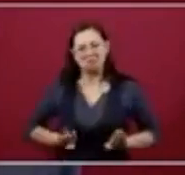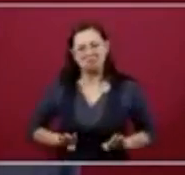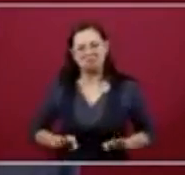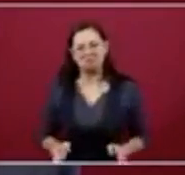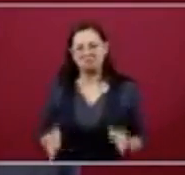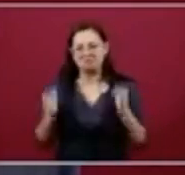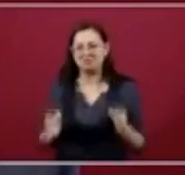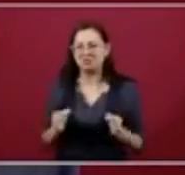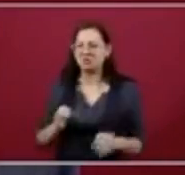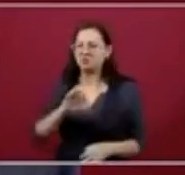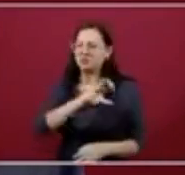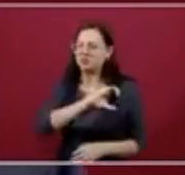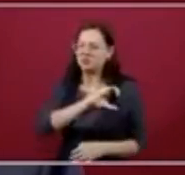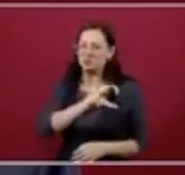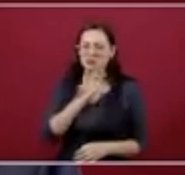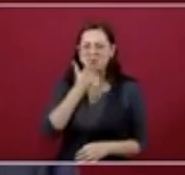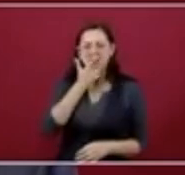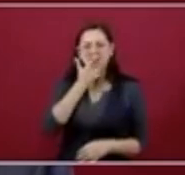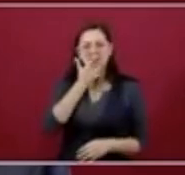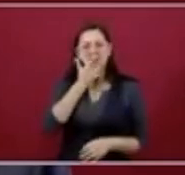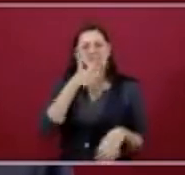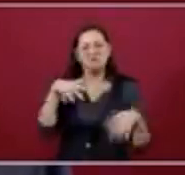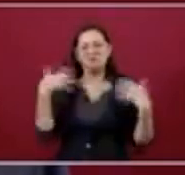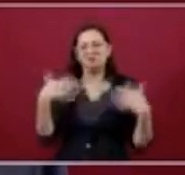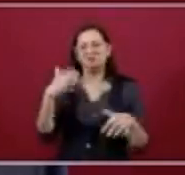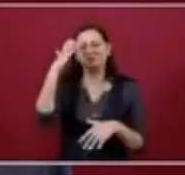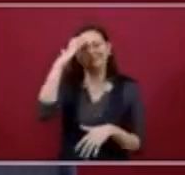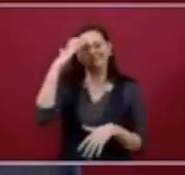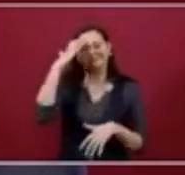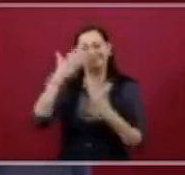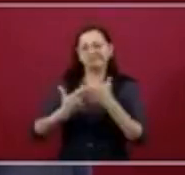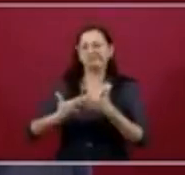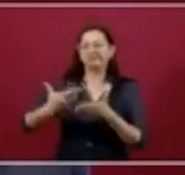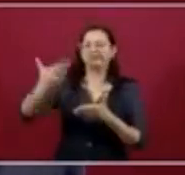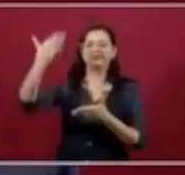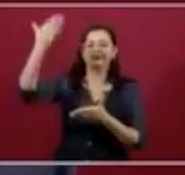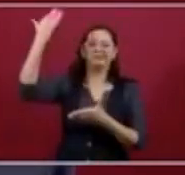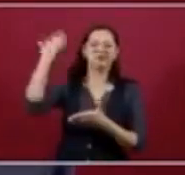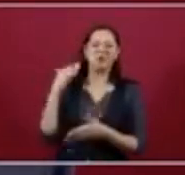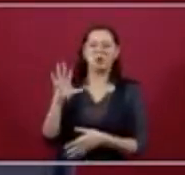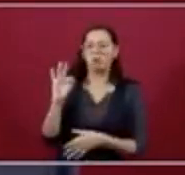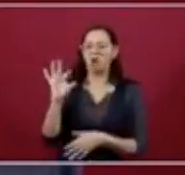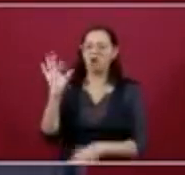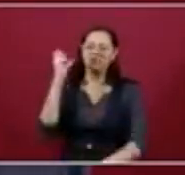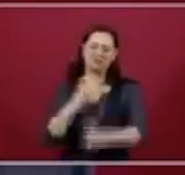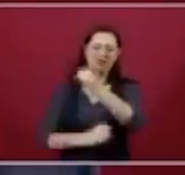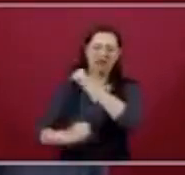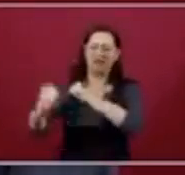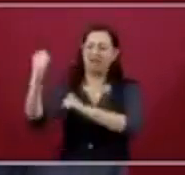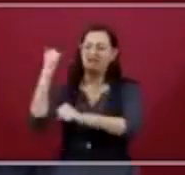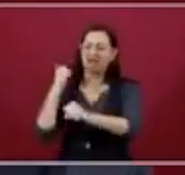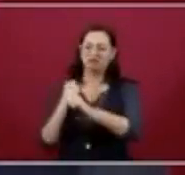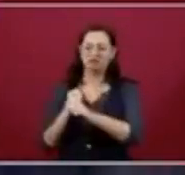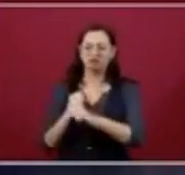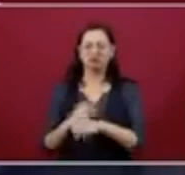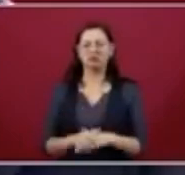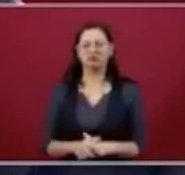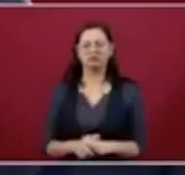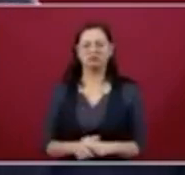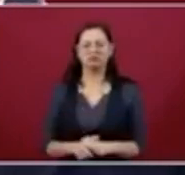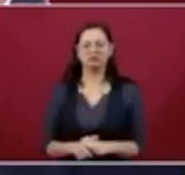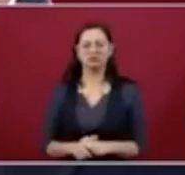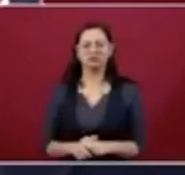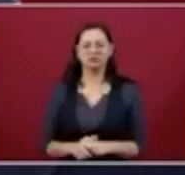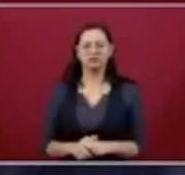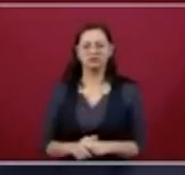estimo mucho. La conozco desde hace más de 40 años. Y ayer